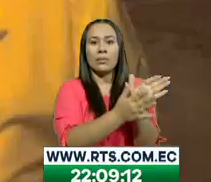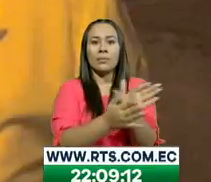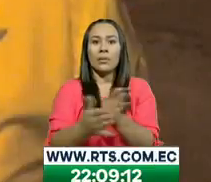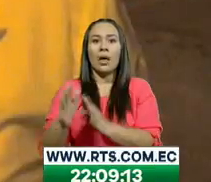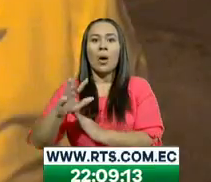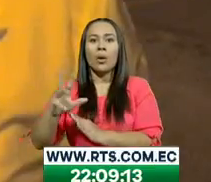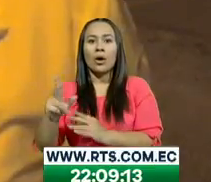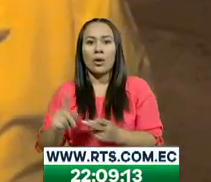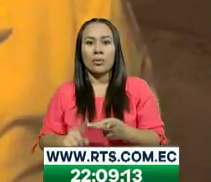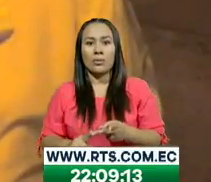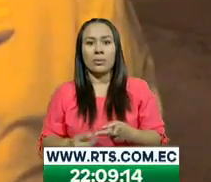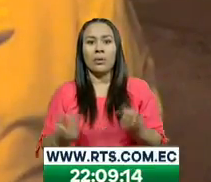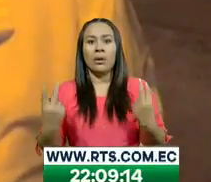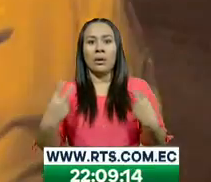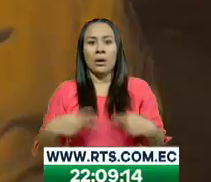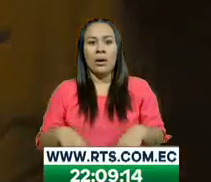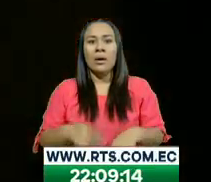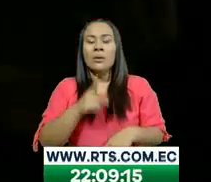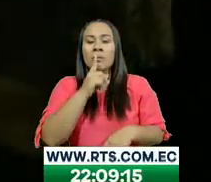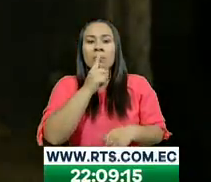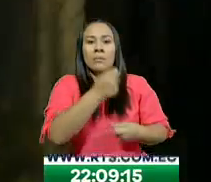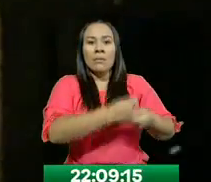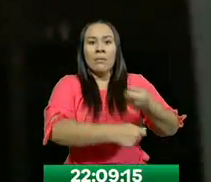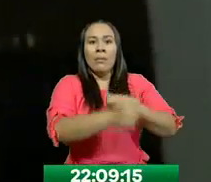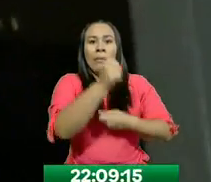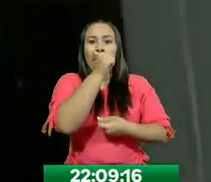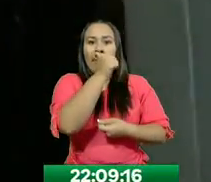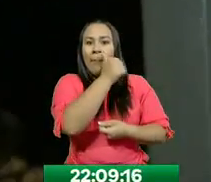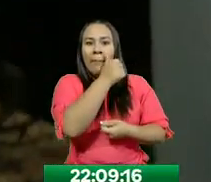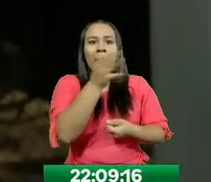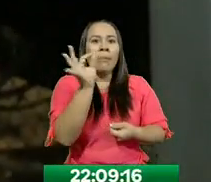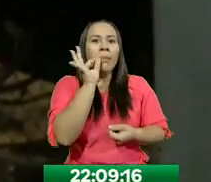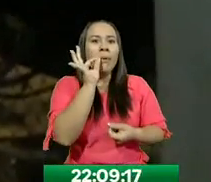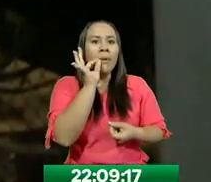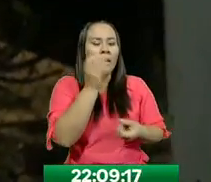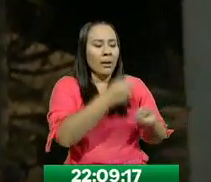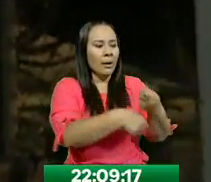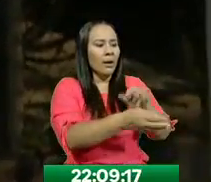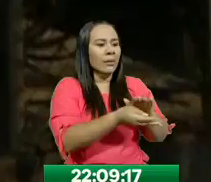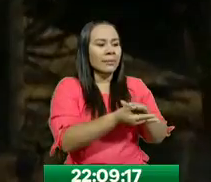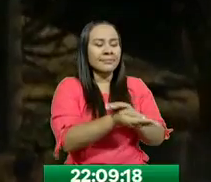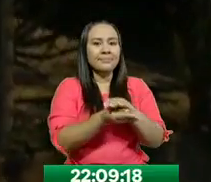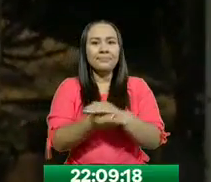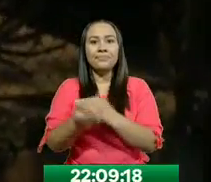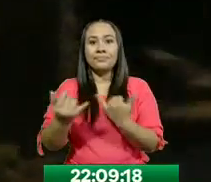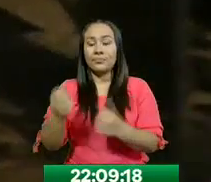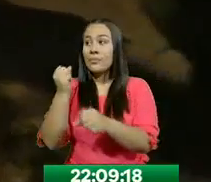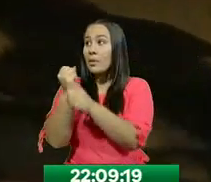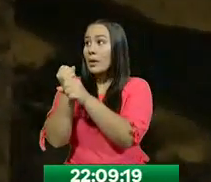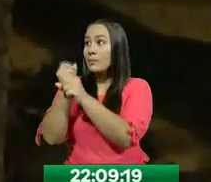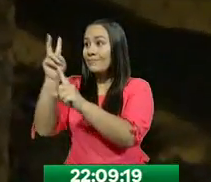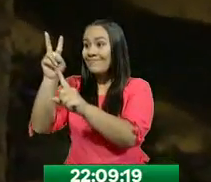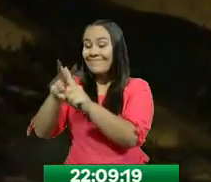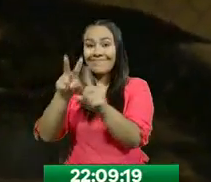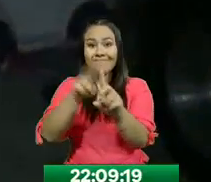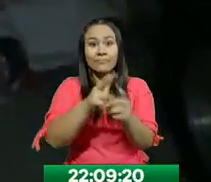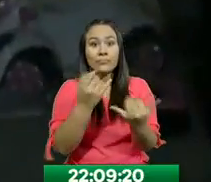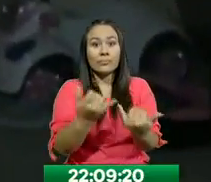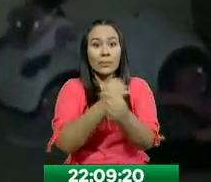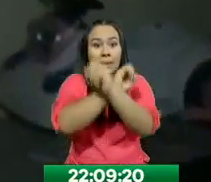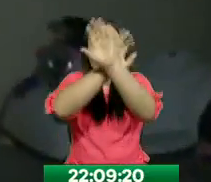robos pues se dictan también el microtráfico el operativo denominado amanecer 2